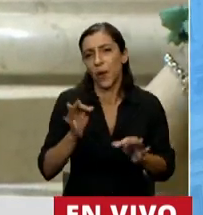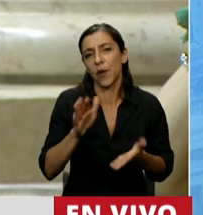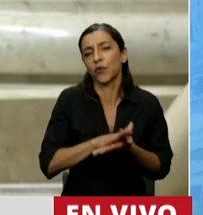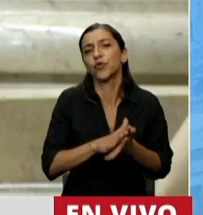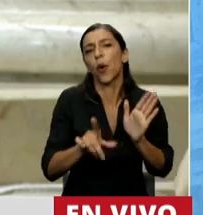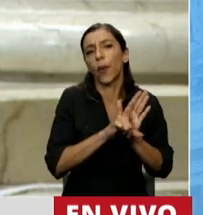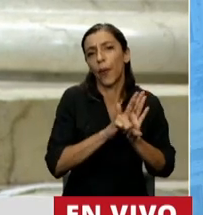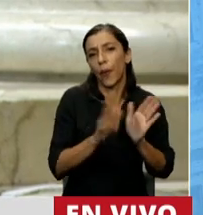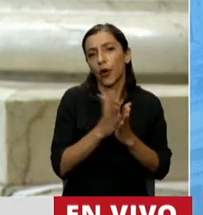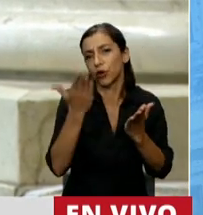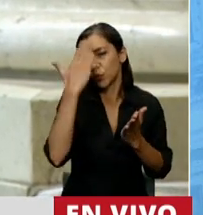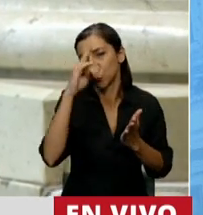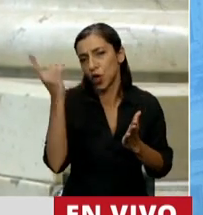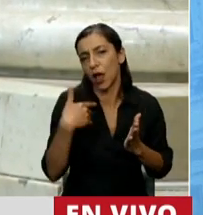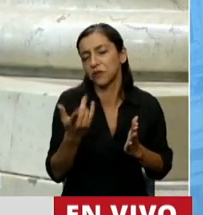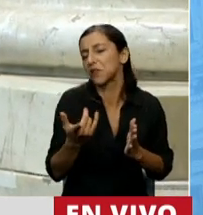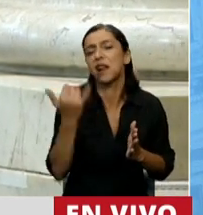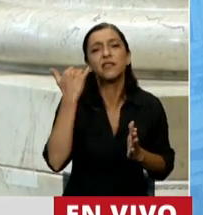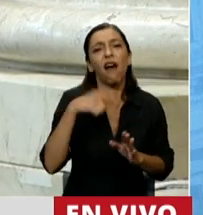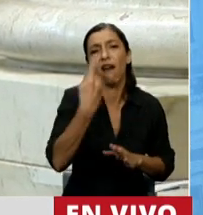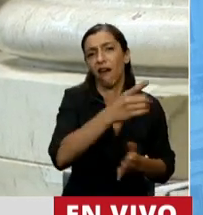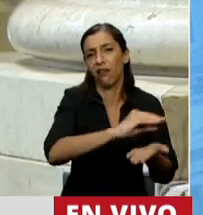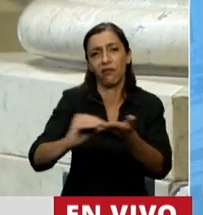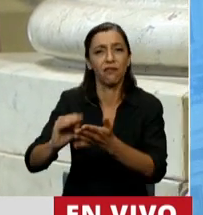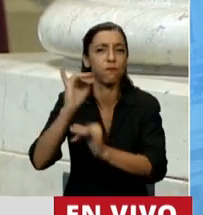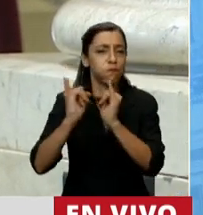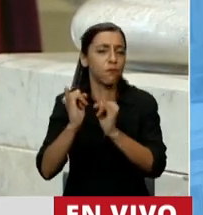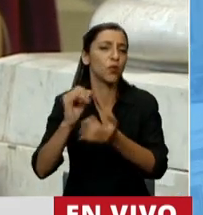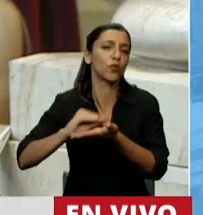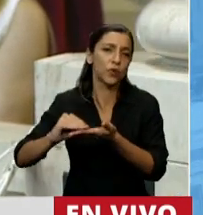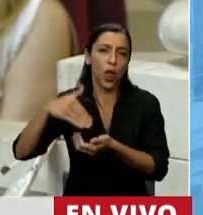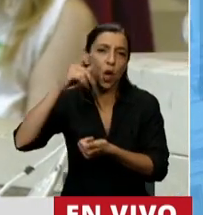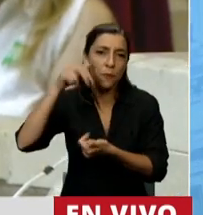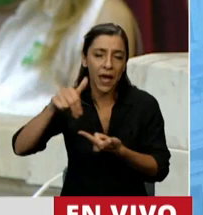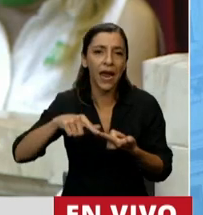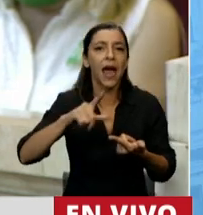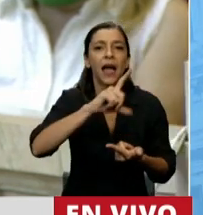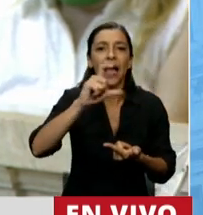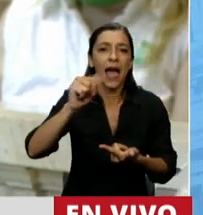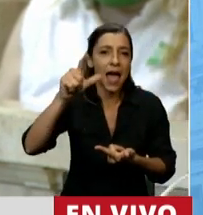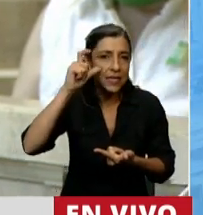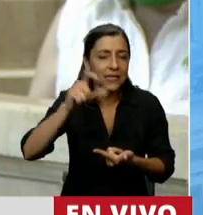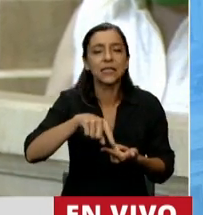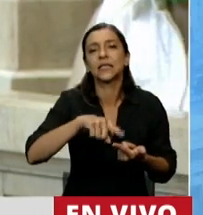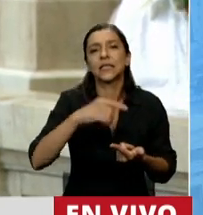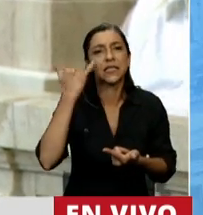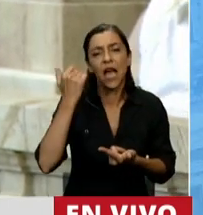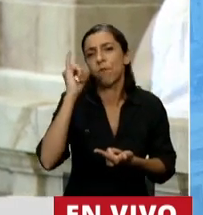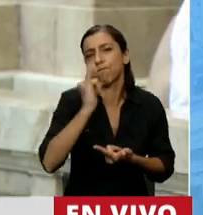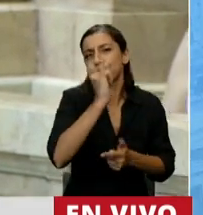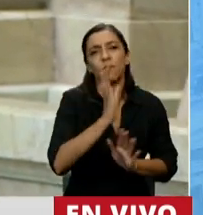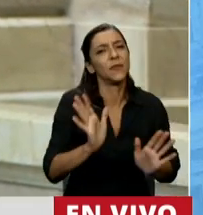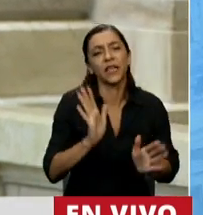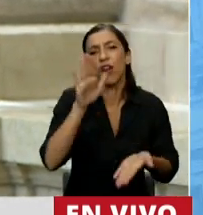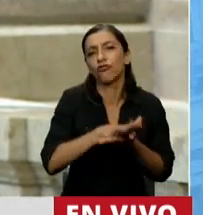ley. Creo que diputados de mi bancada, como el diputado Mena, como el diputado Cacase, han sido claros en